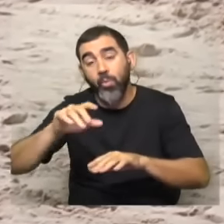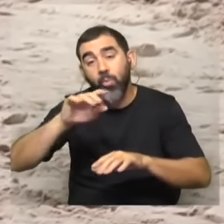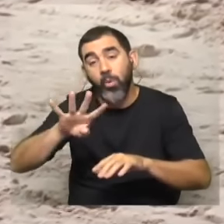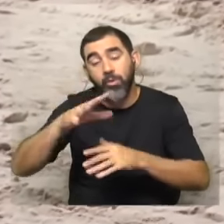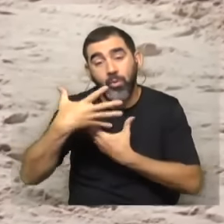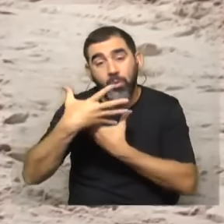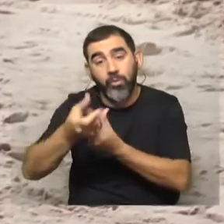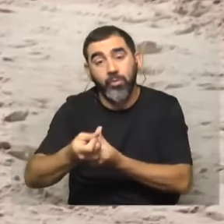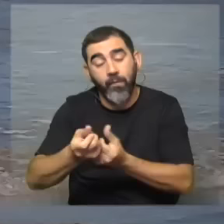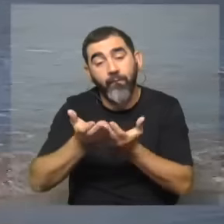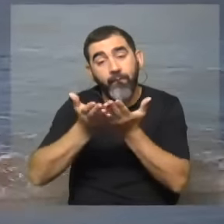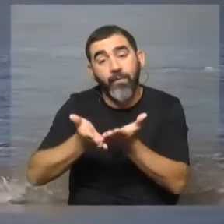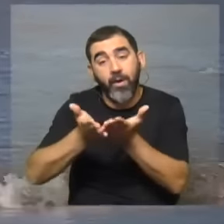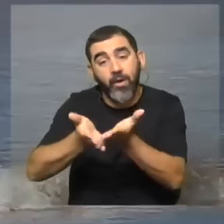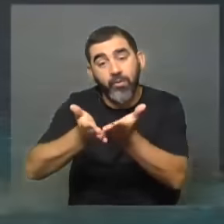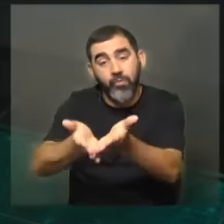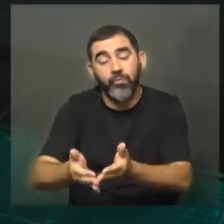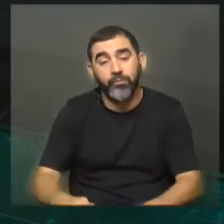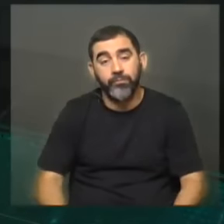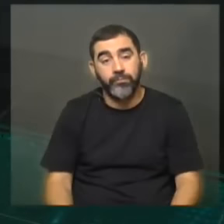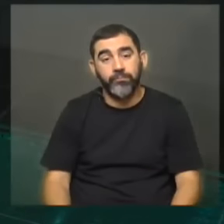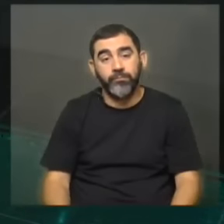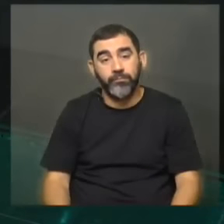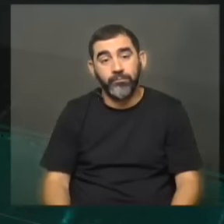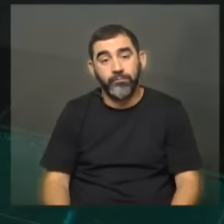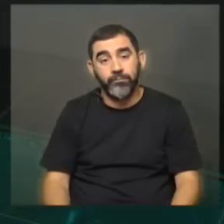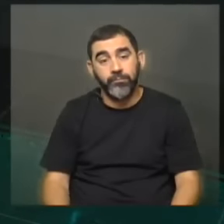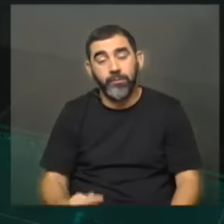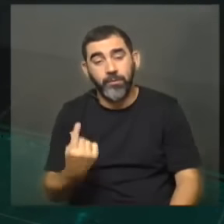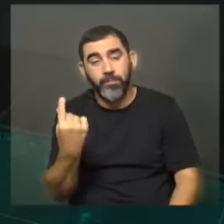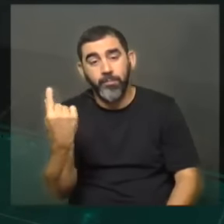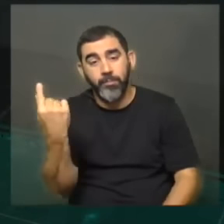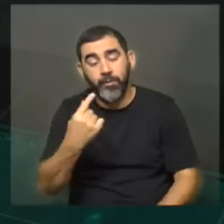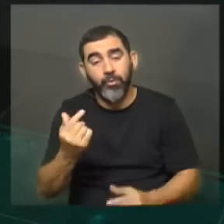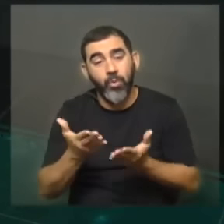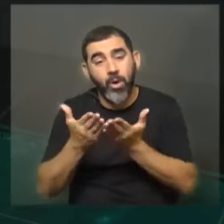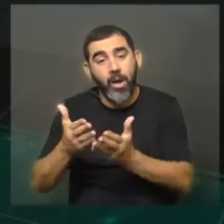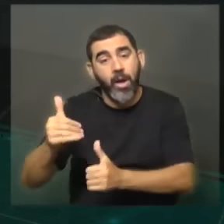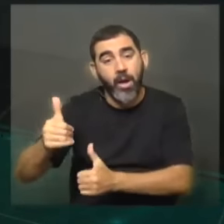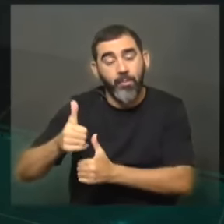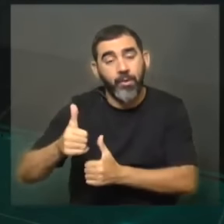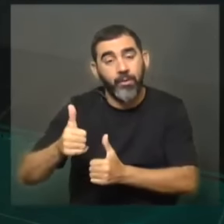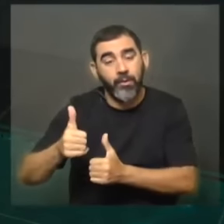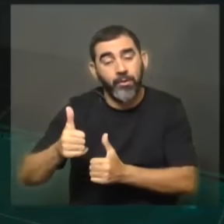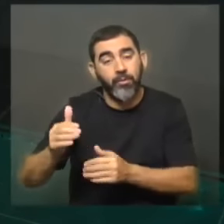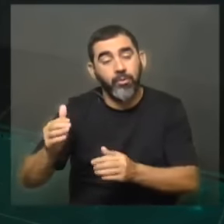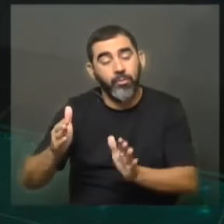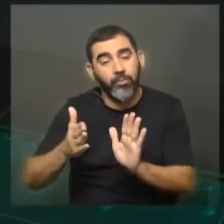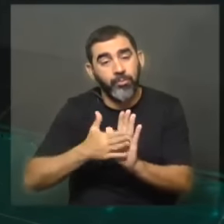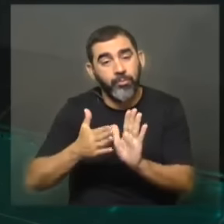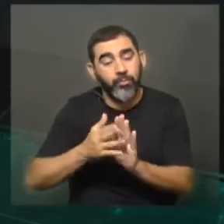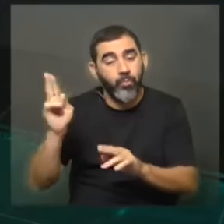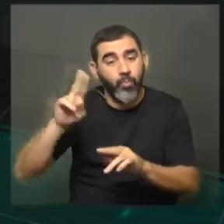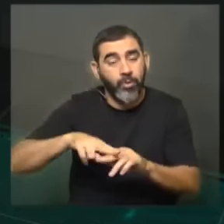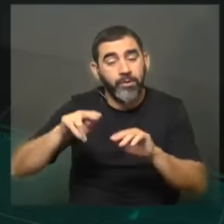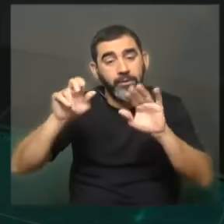asistencias de barcos te contamos que hace minutos la armada acaba de constatar el fallecimiento de esta